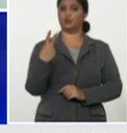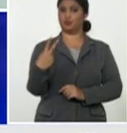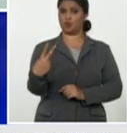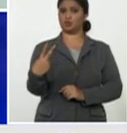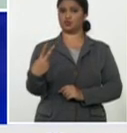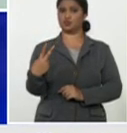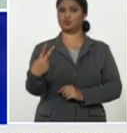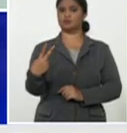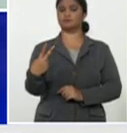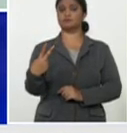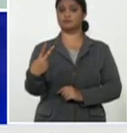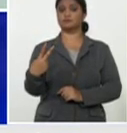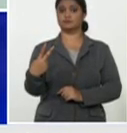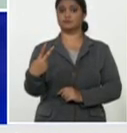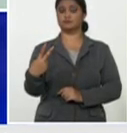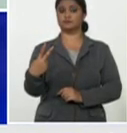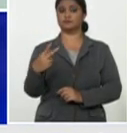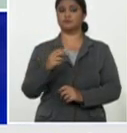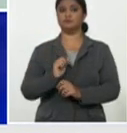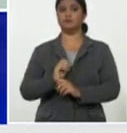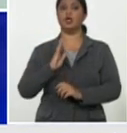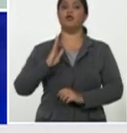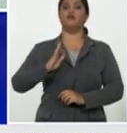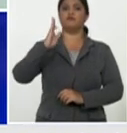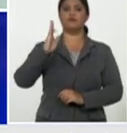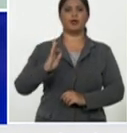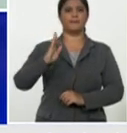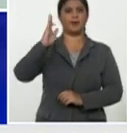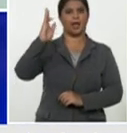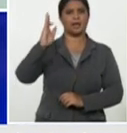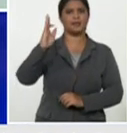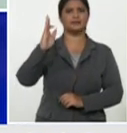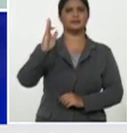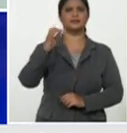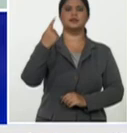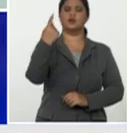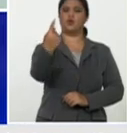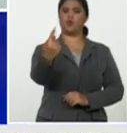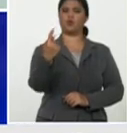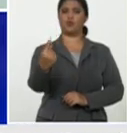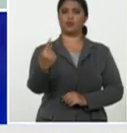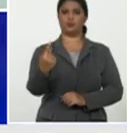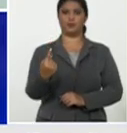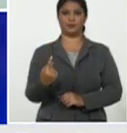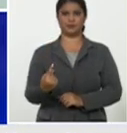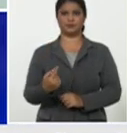Báguano, Franpaís, Jibara y Mayarí con 1 cada uno.